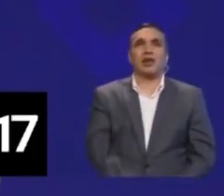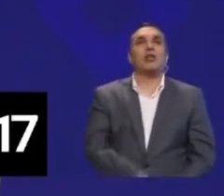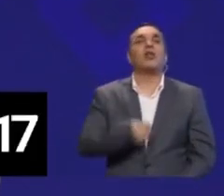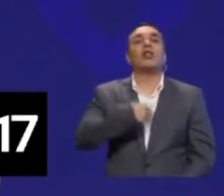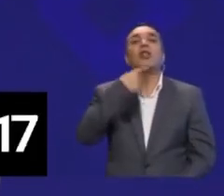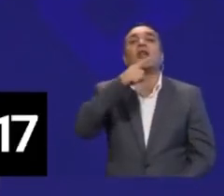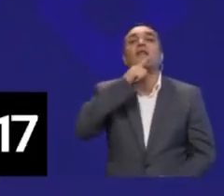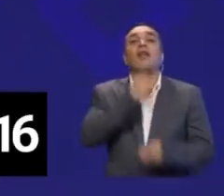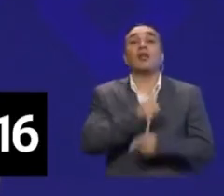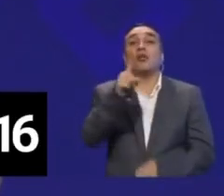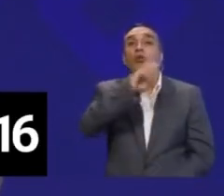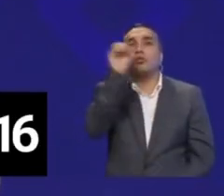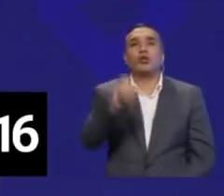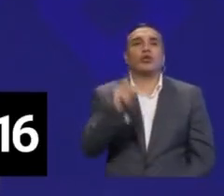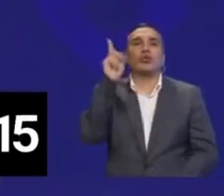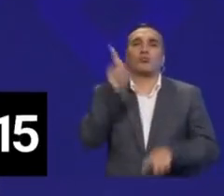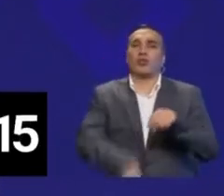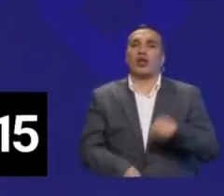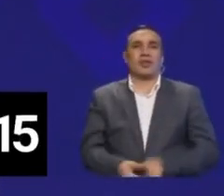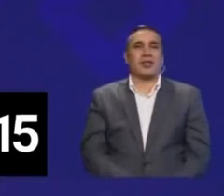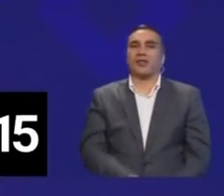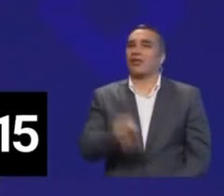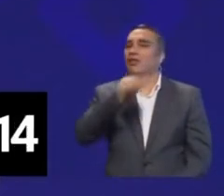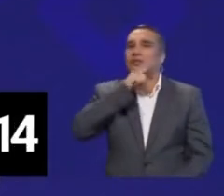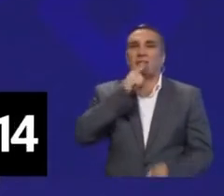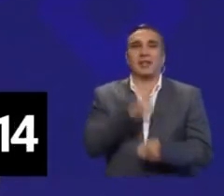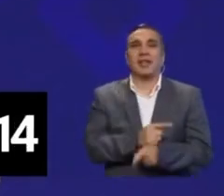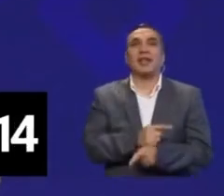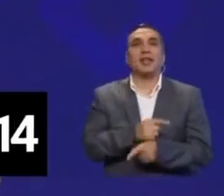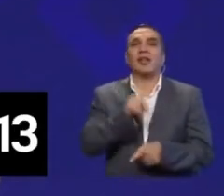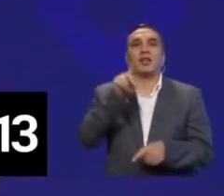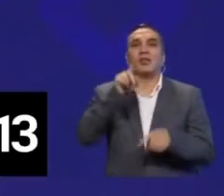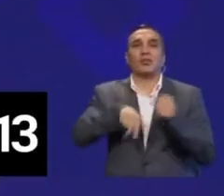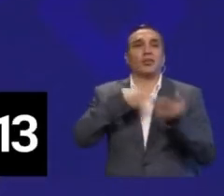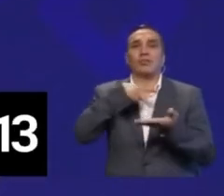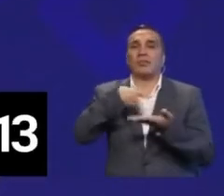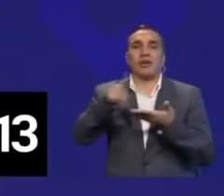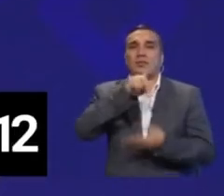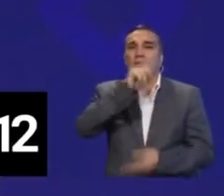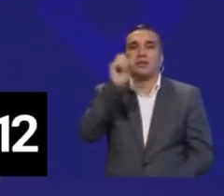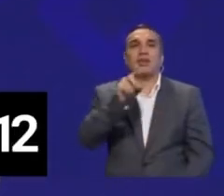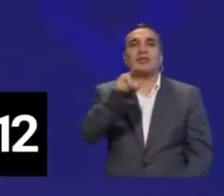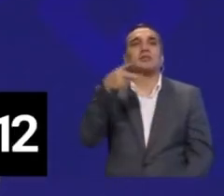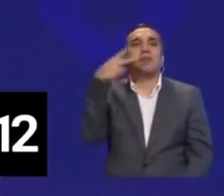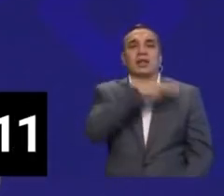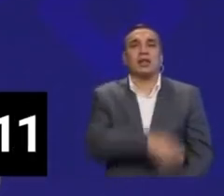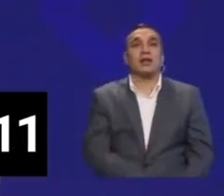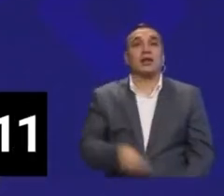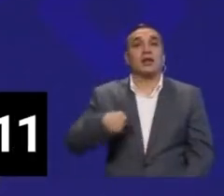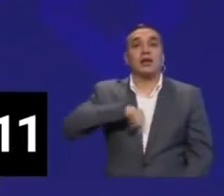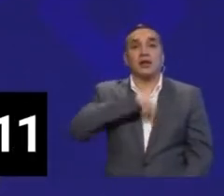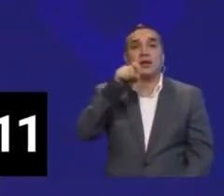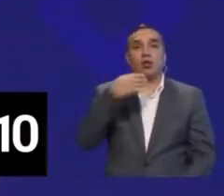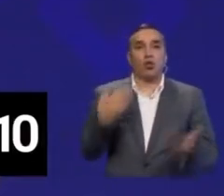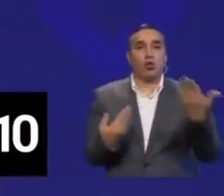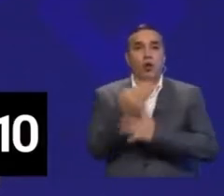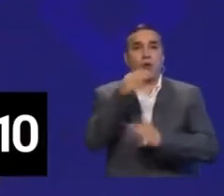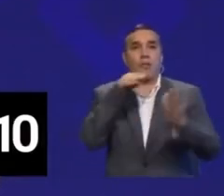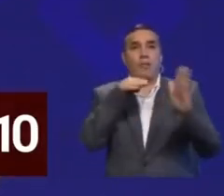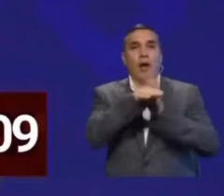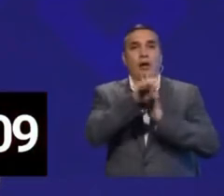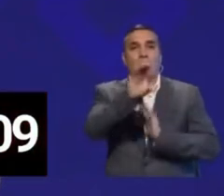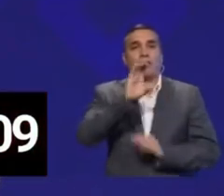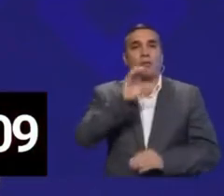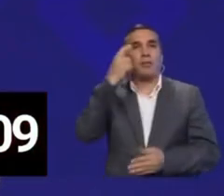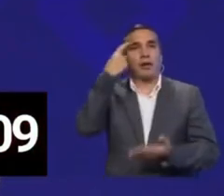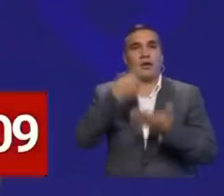el 1% no cubre ni siquiera la parte administrativa de un banco. Necesitamos traer nuevos bancos que al agro le den